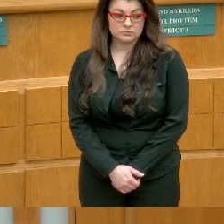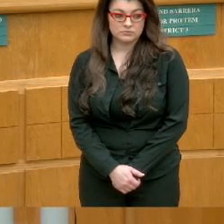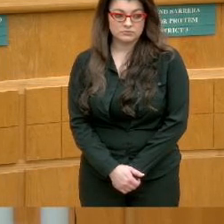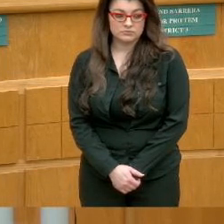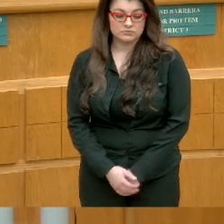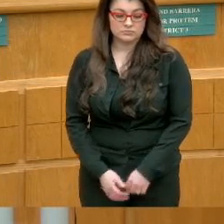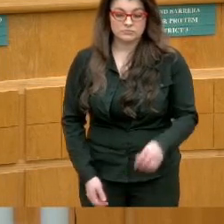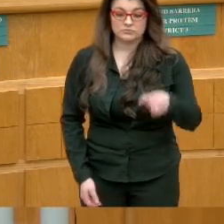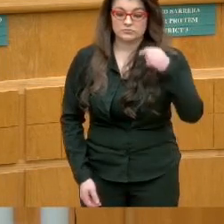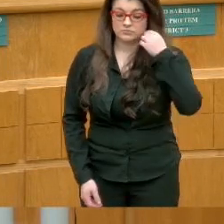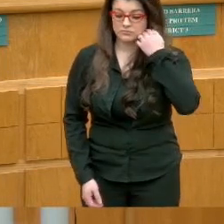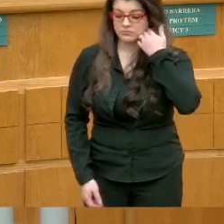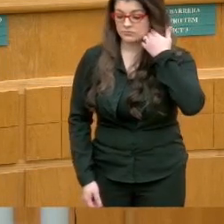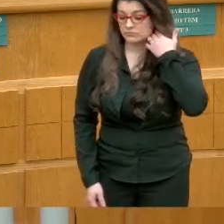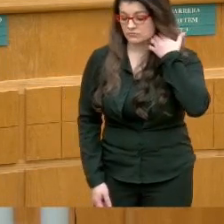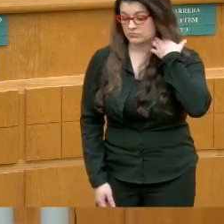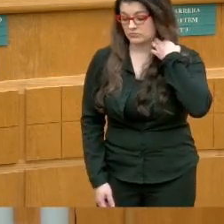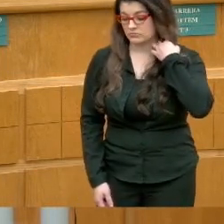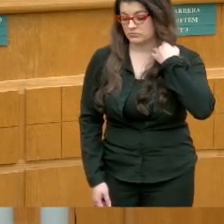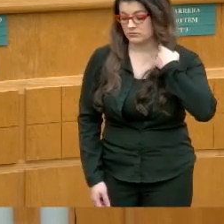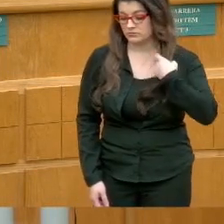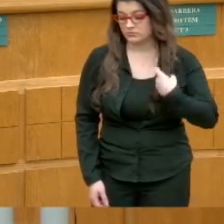Margareta Frátila.